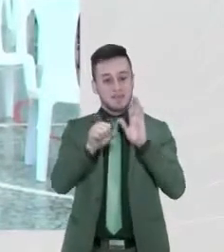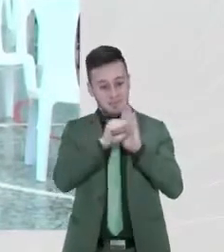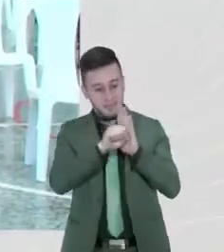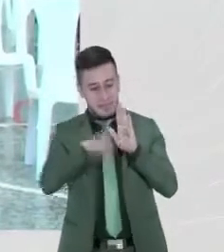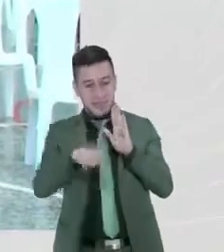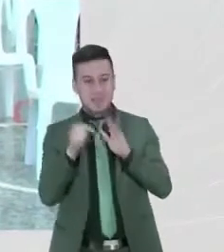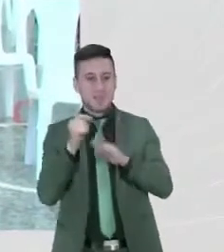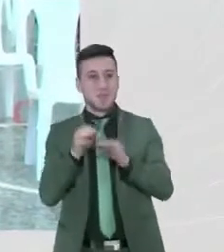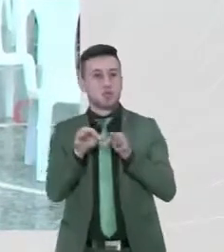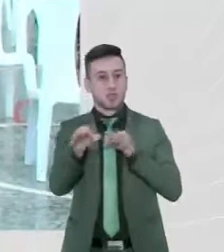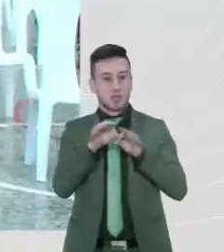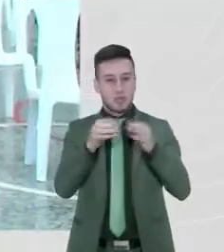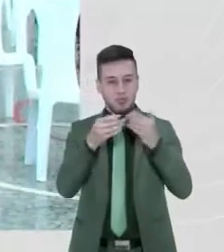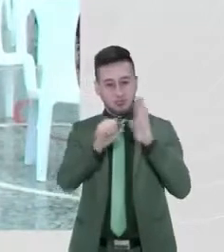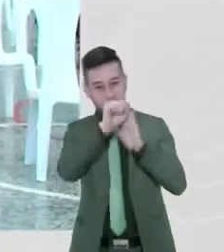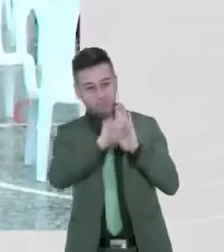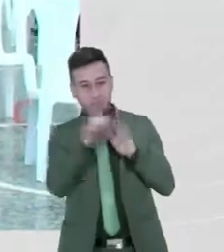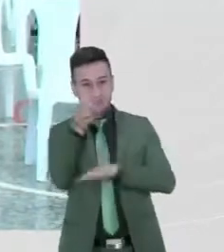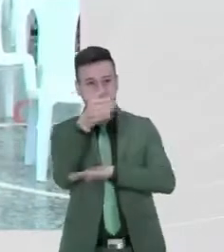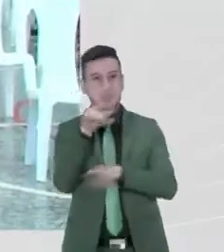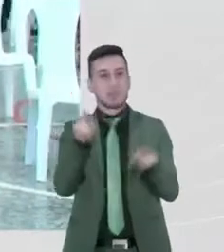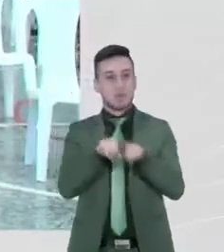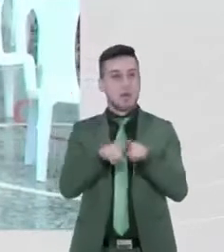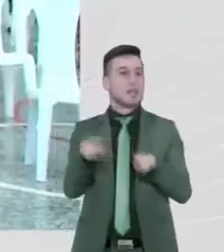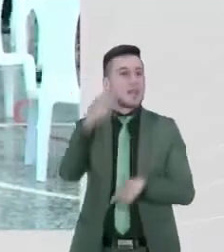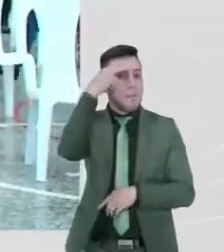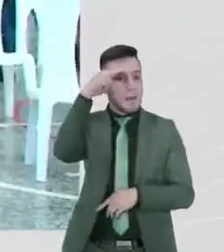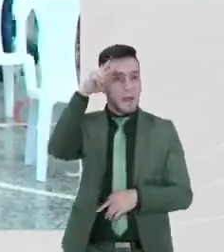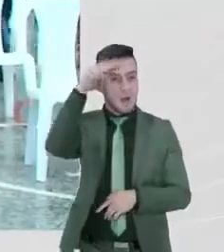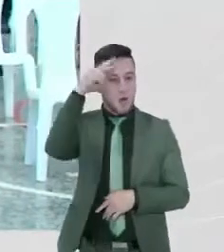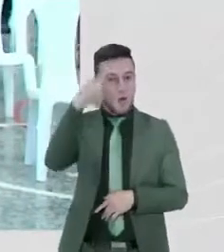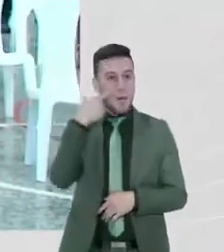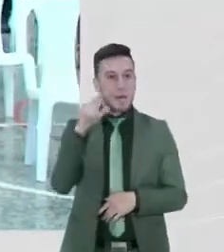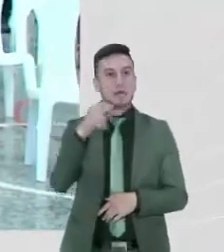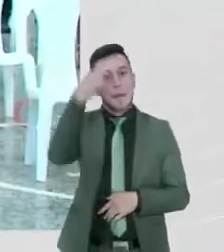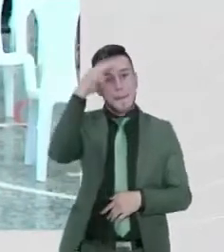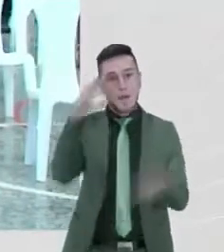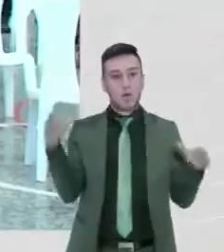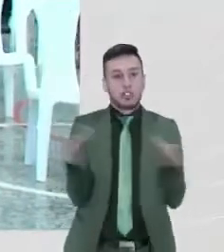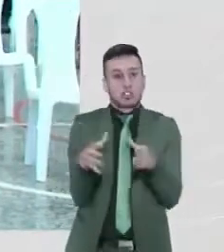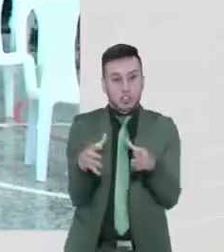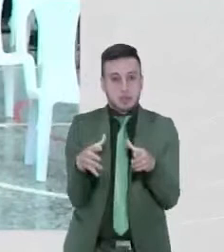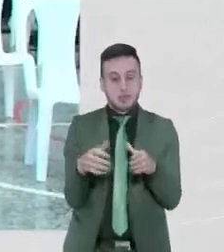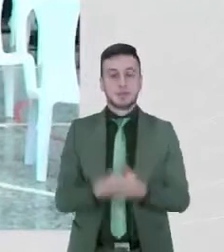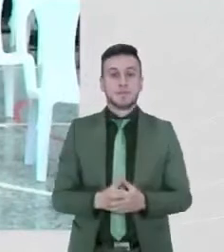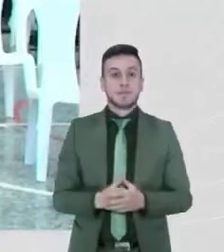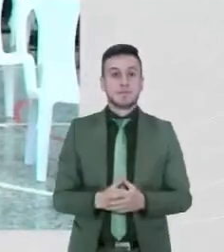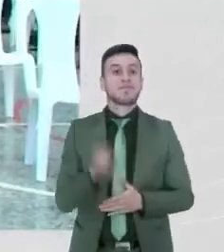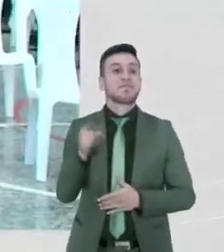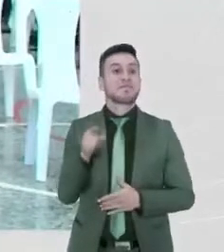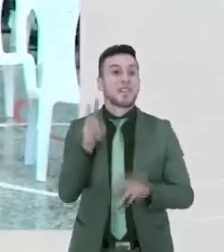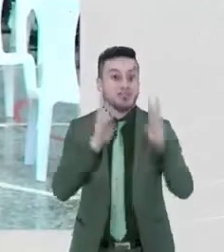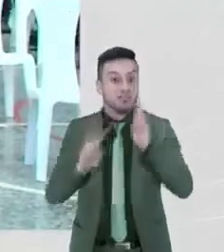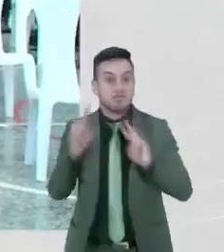municipal. También es por eso que nos llaman mexicanos y a Corrales, México chiquito. Sobre la biodiversidad